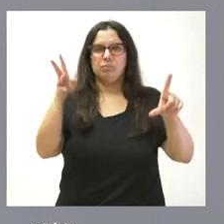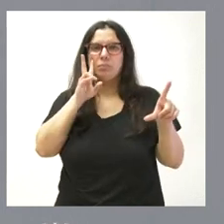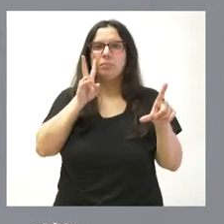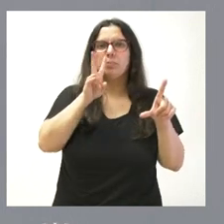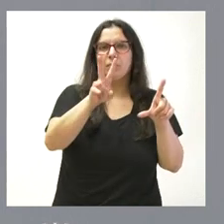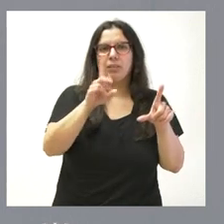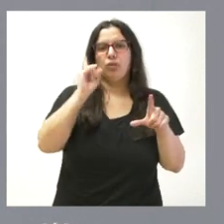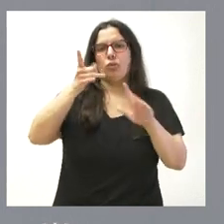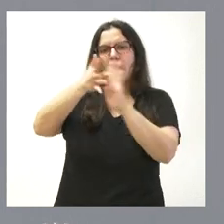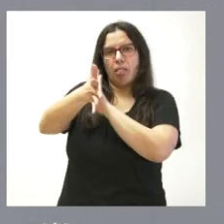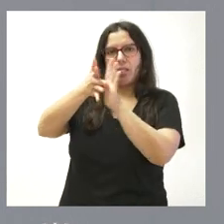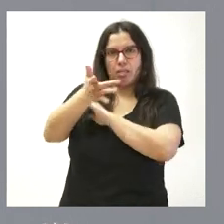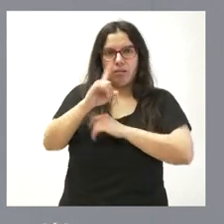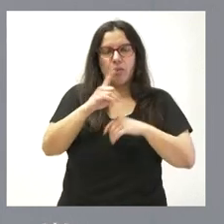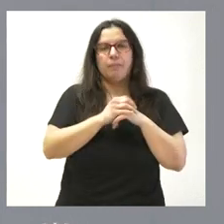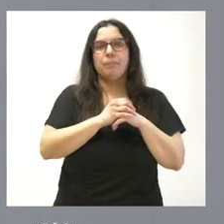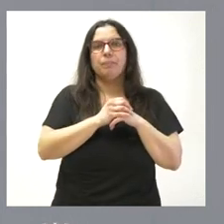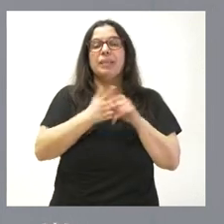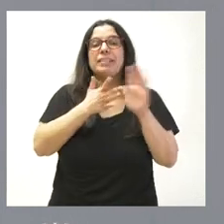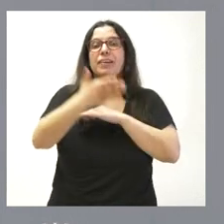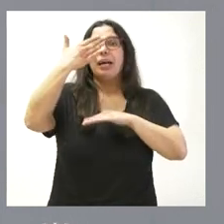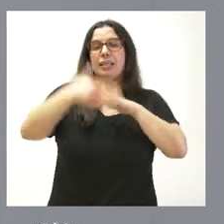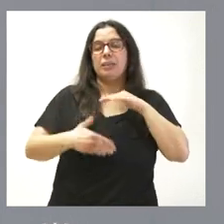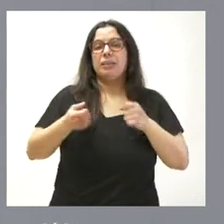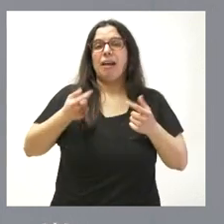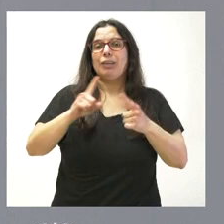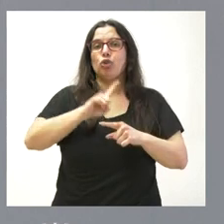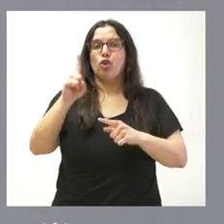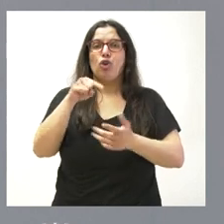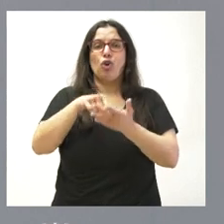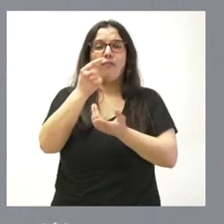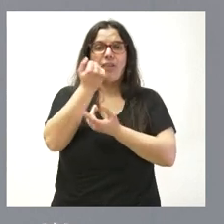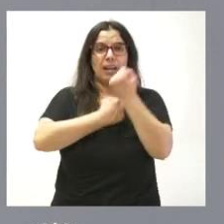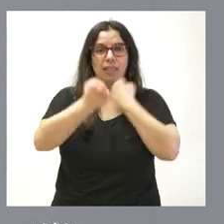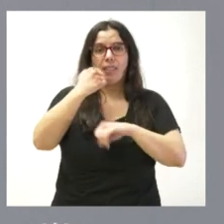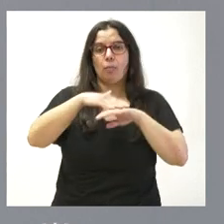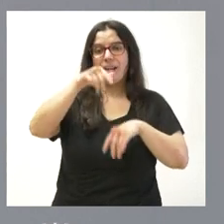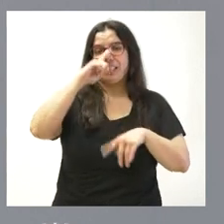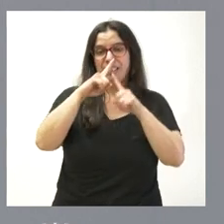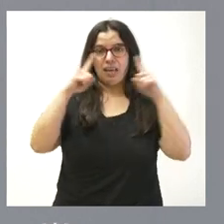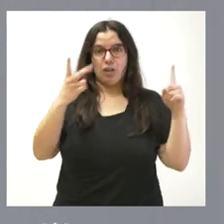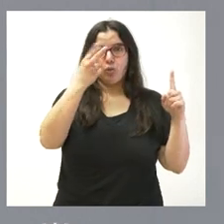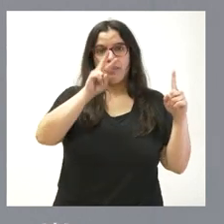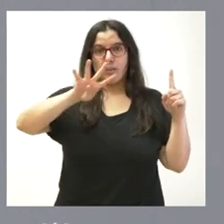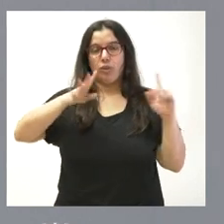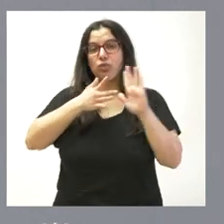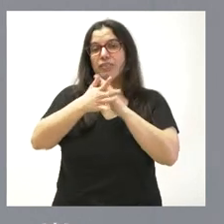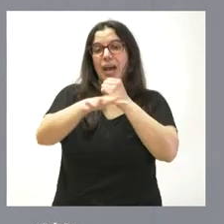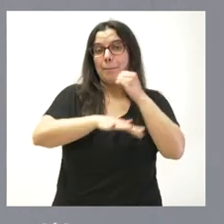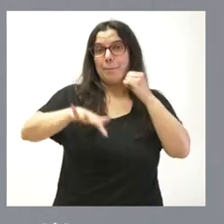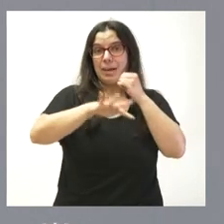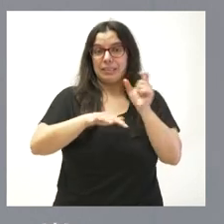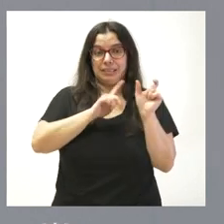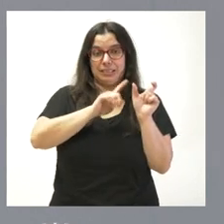explicación literaria estamos hablando del límite de gasto no financiero de la comunidad de castell León para el año 2024 y es la base como ustedes saben